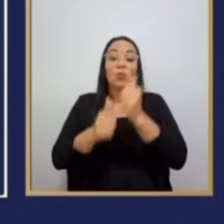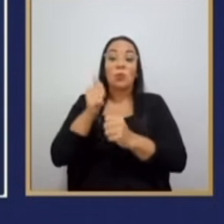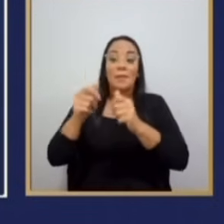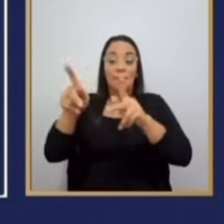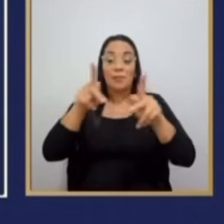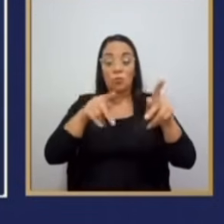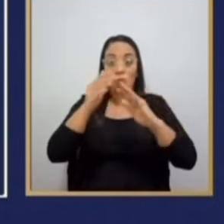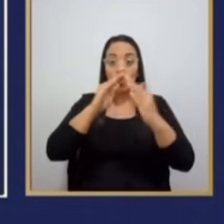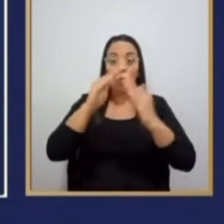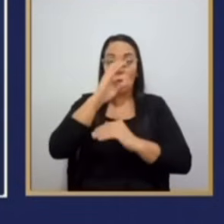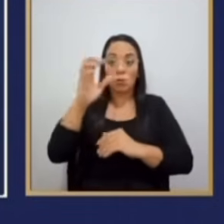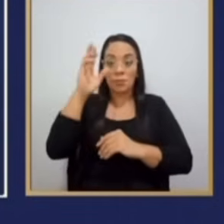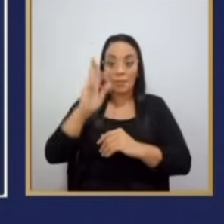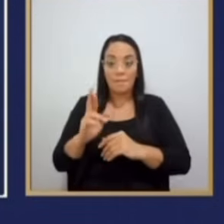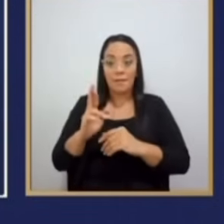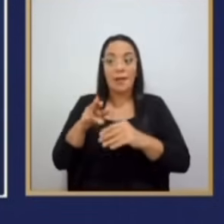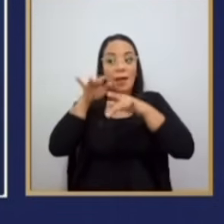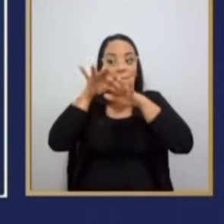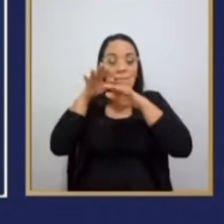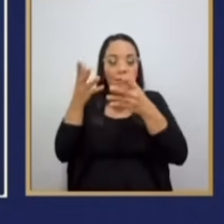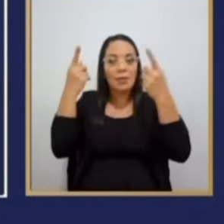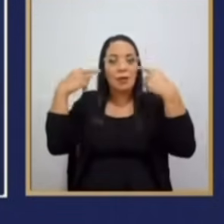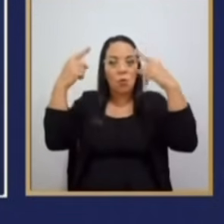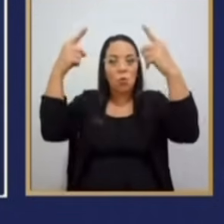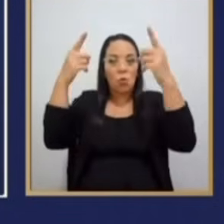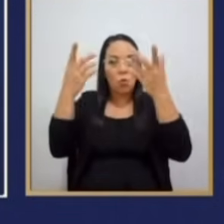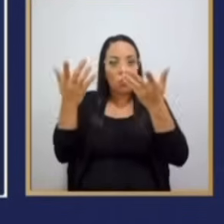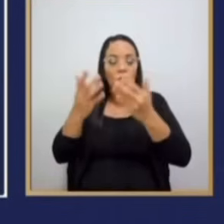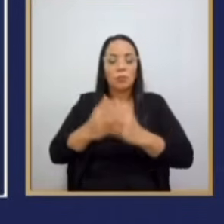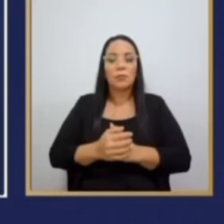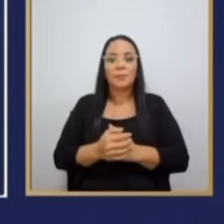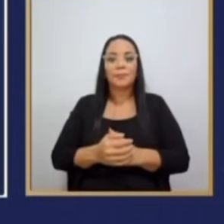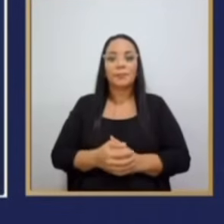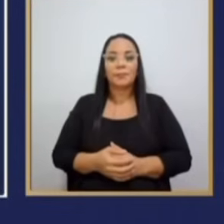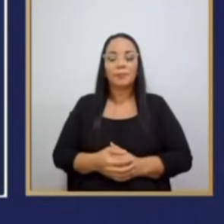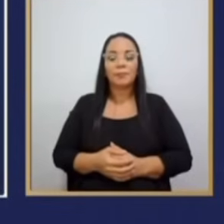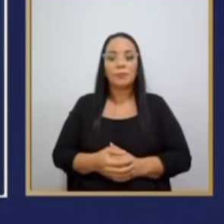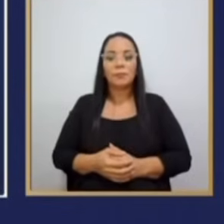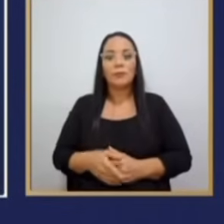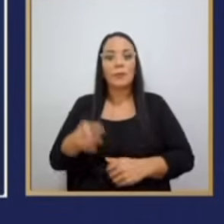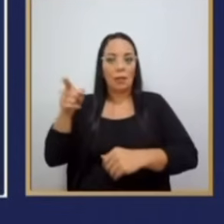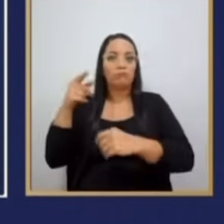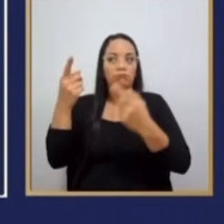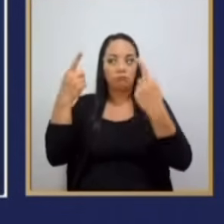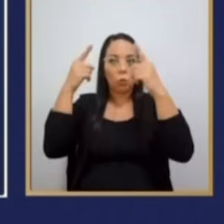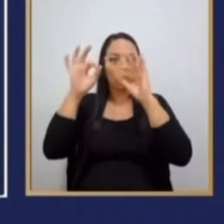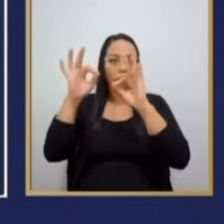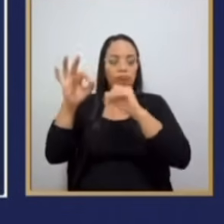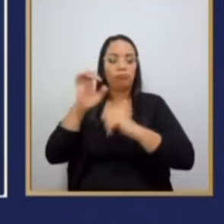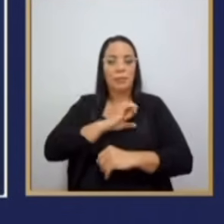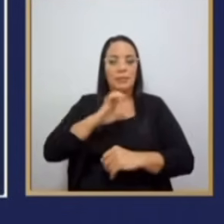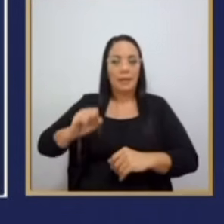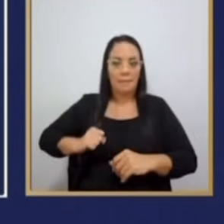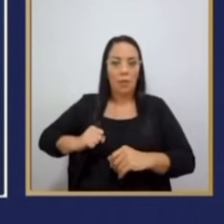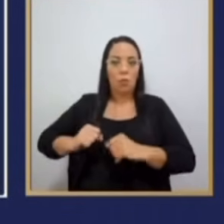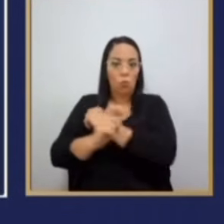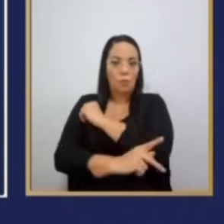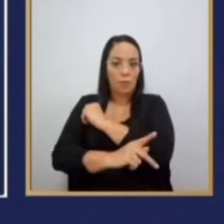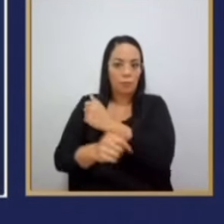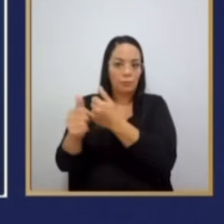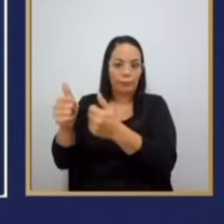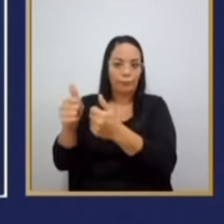Rica admira los logros de ese país. Gente que ha recibido